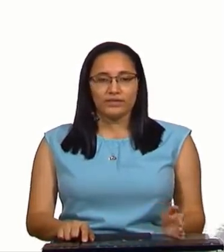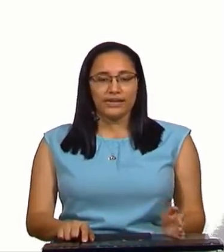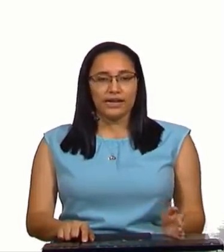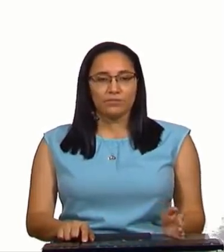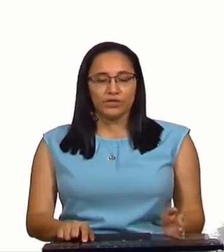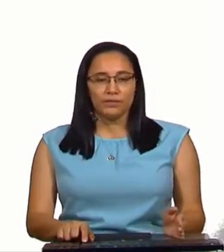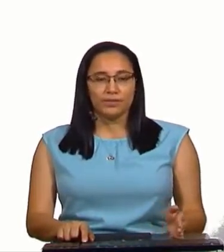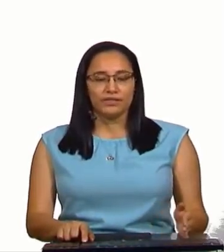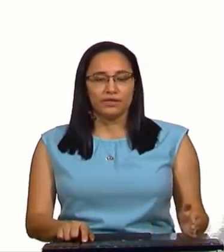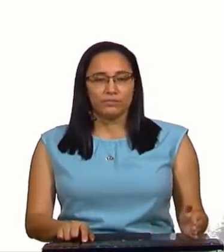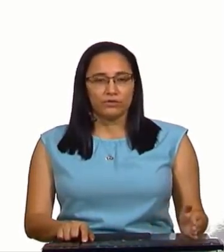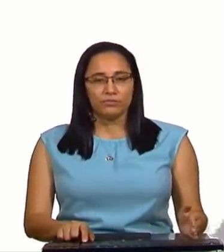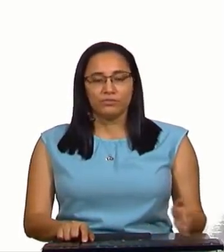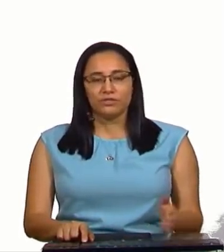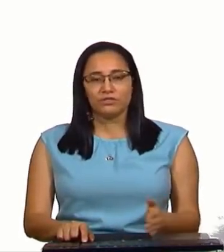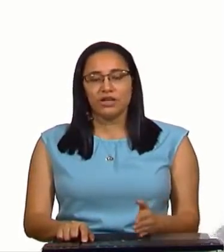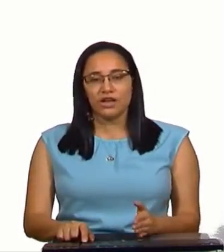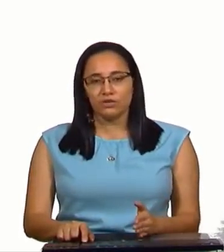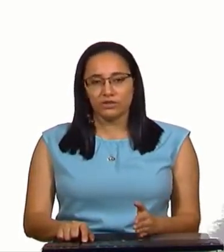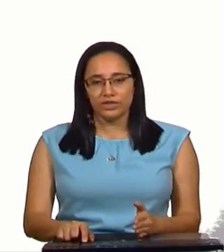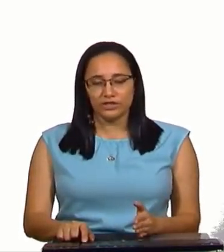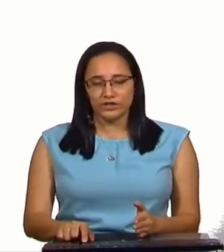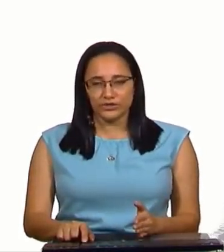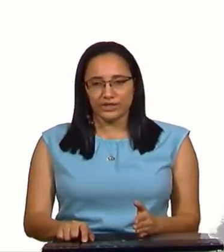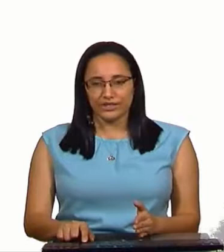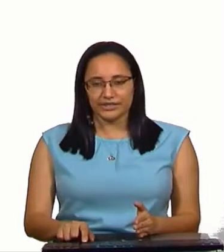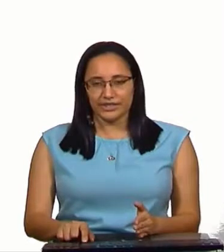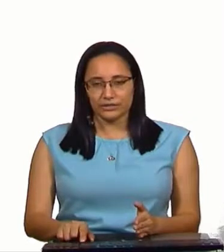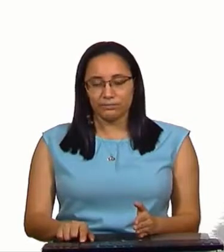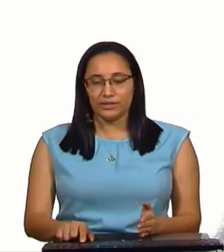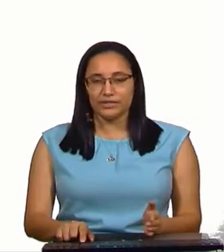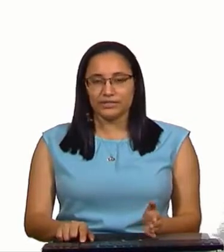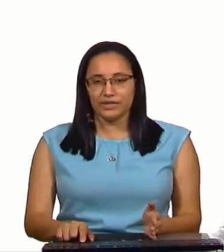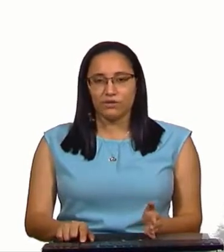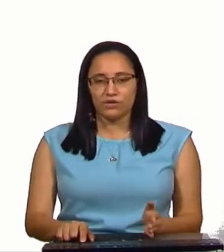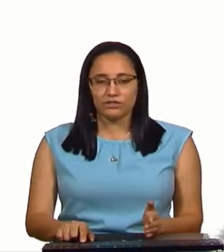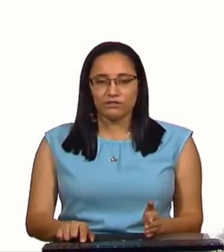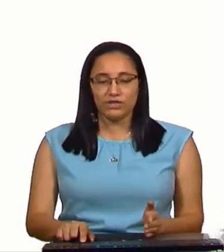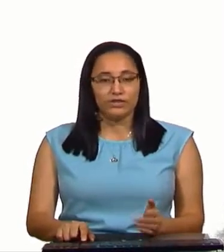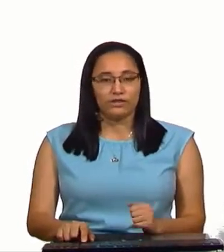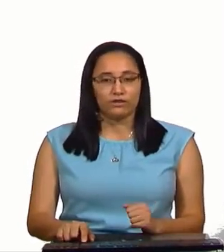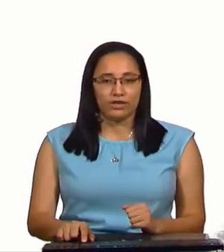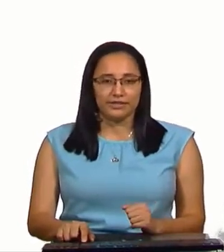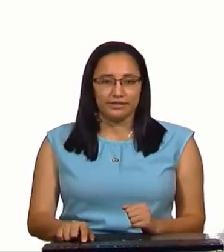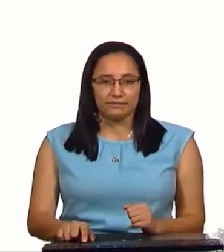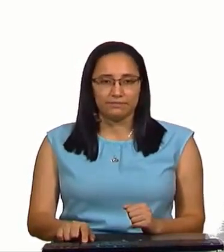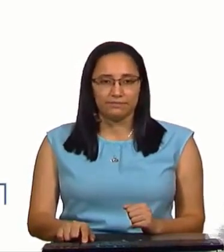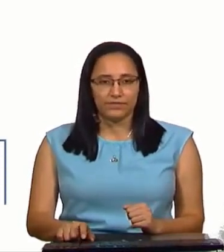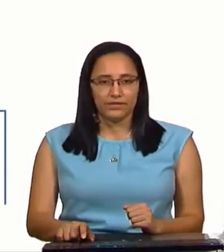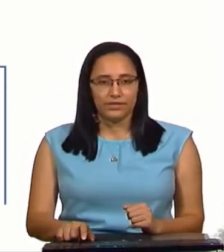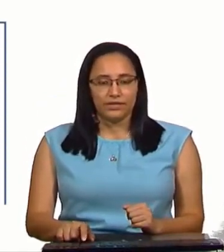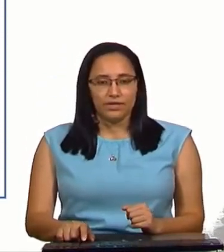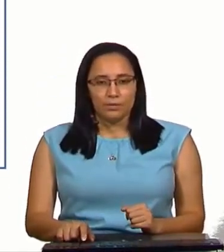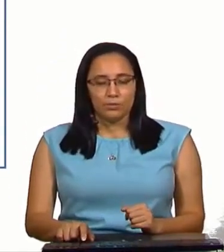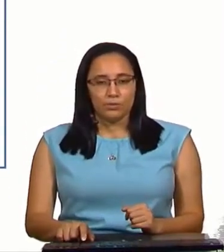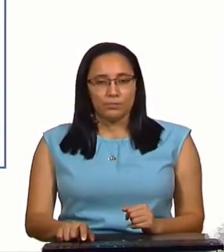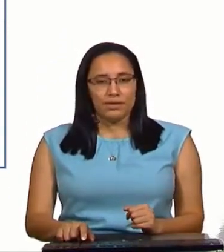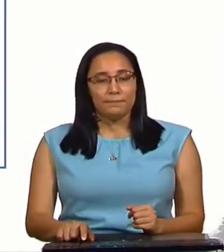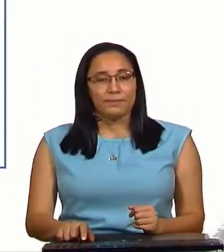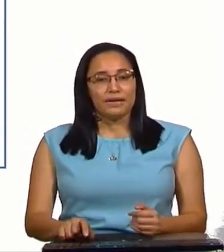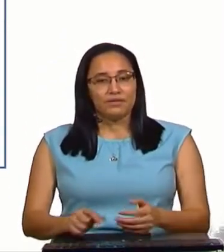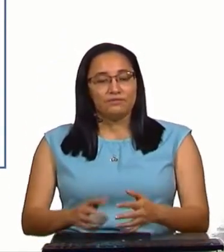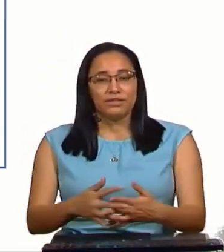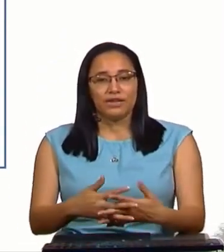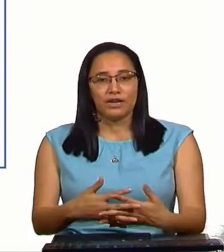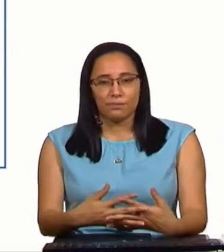un intercambio nada más entre el pronombre personal con el should en este caso para hacer la oración interrogativa. Muy